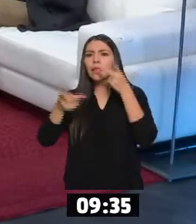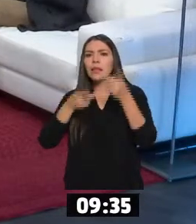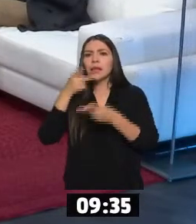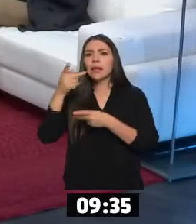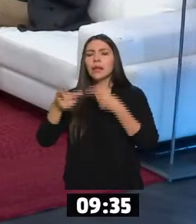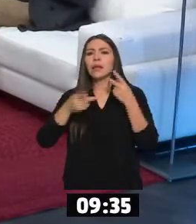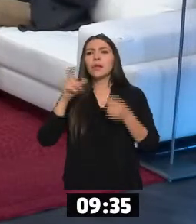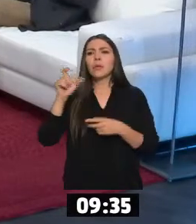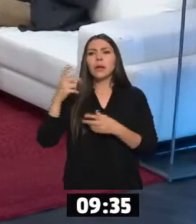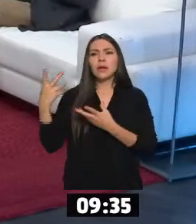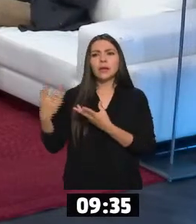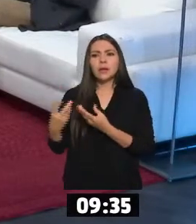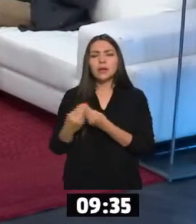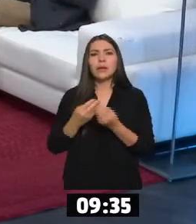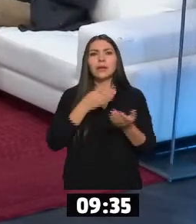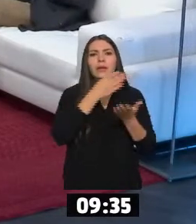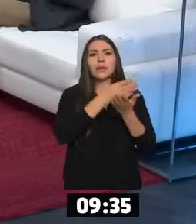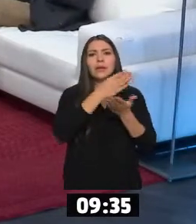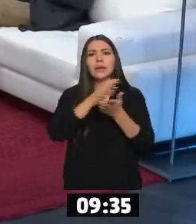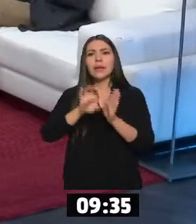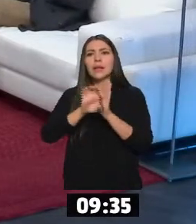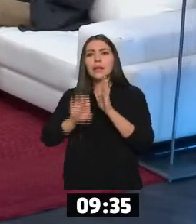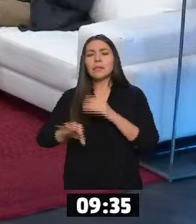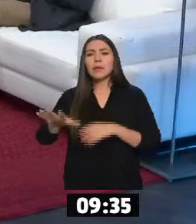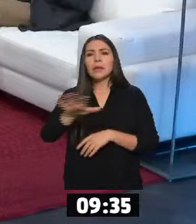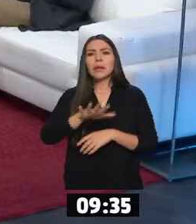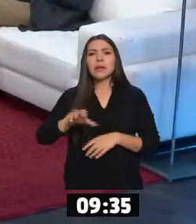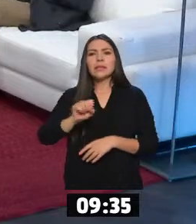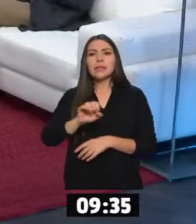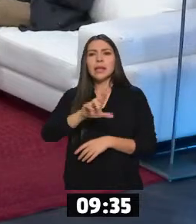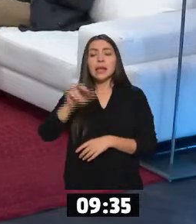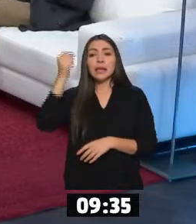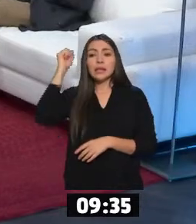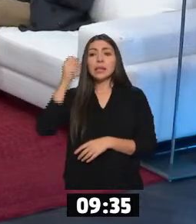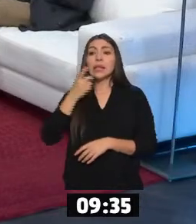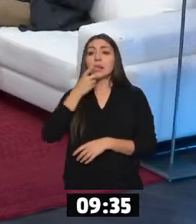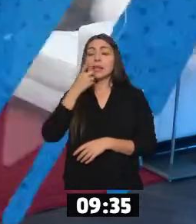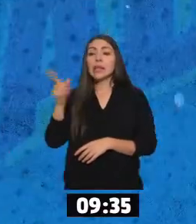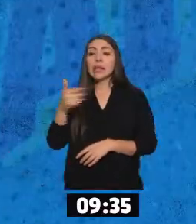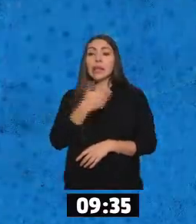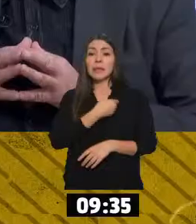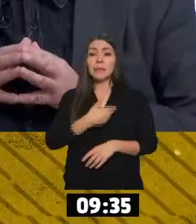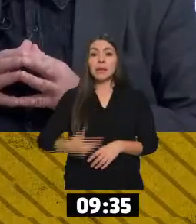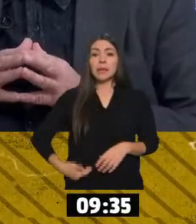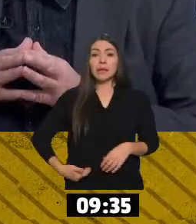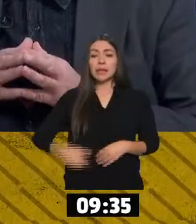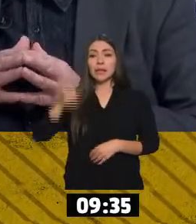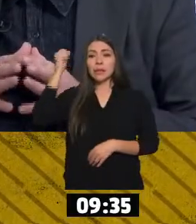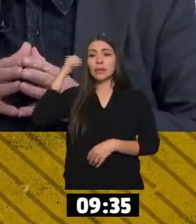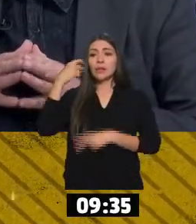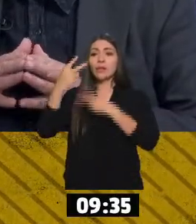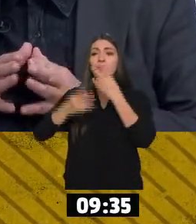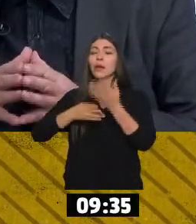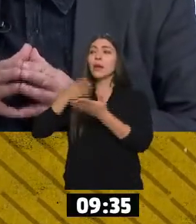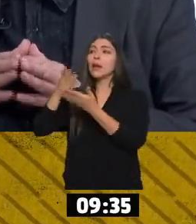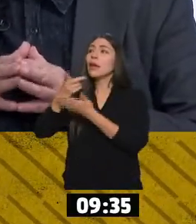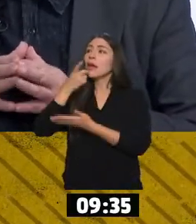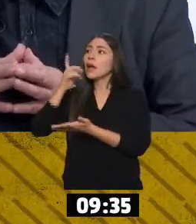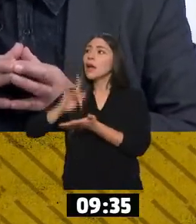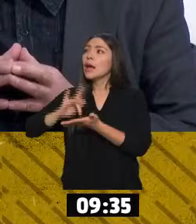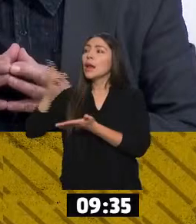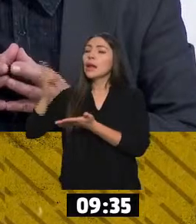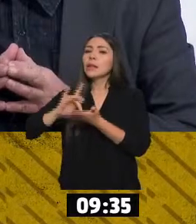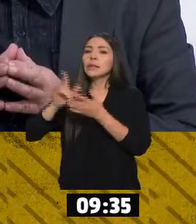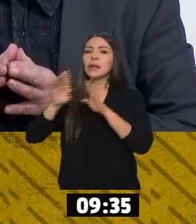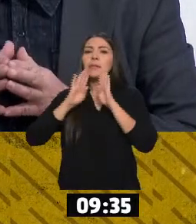la sierra de Sinaloa, decir que López Obrador fue a dar las gracias al narco. Pero lo peor es